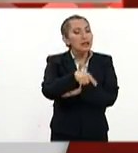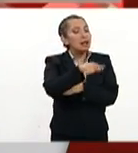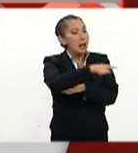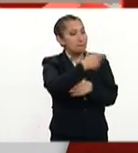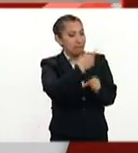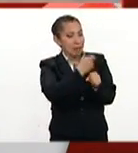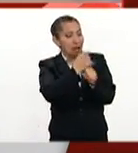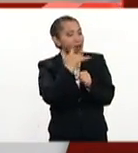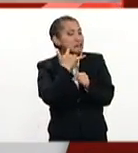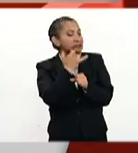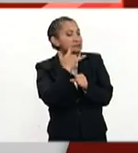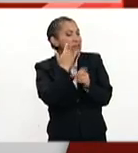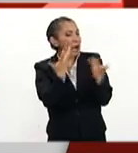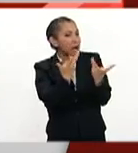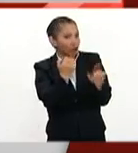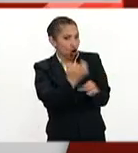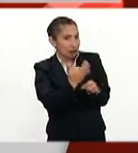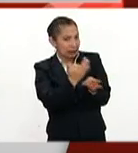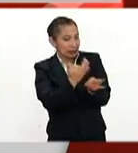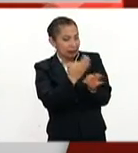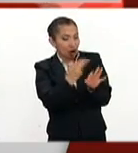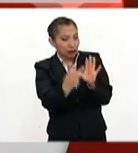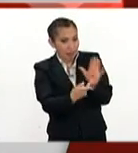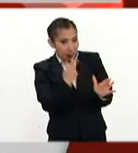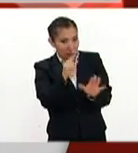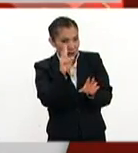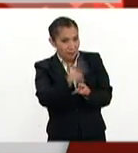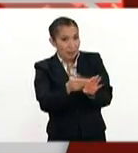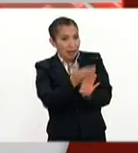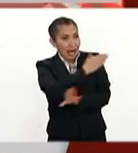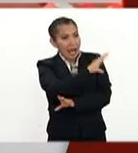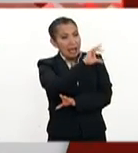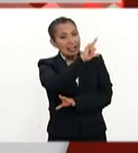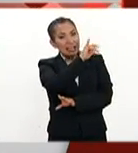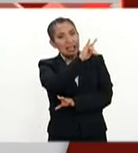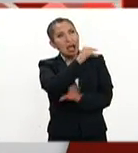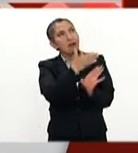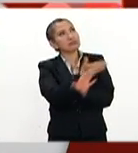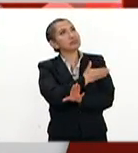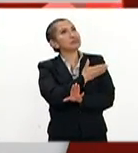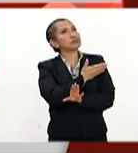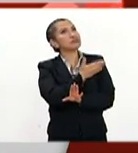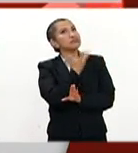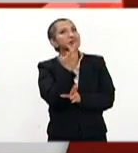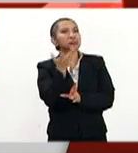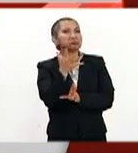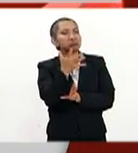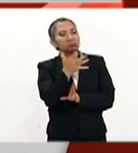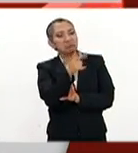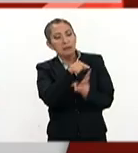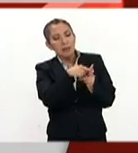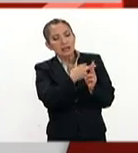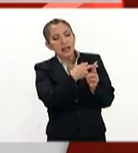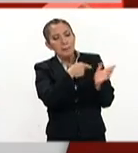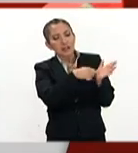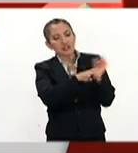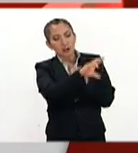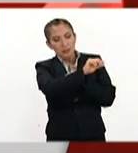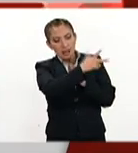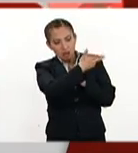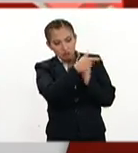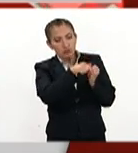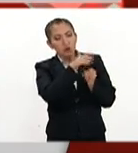los primeros intentos que estamos haciendo en este relanzamiento, porque en realidad CLIA funcionó ya hace, bueno, empezamos en el